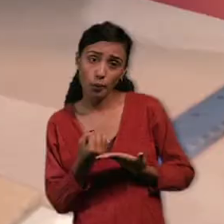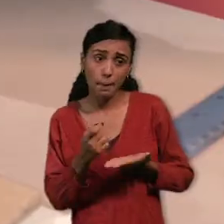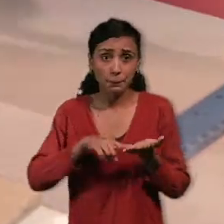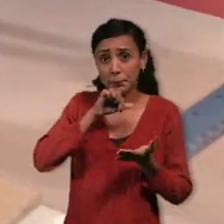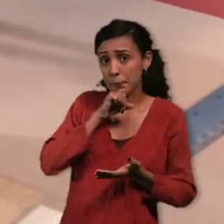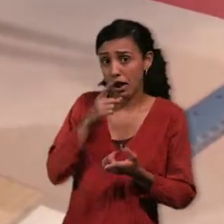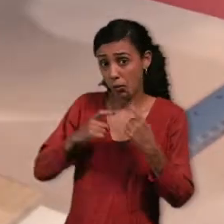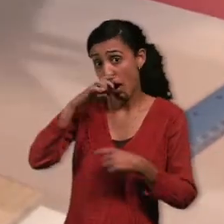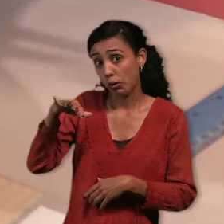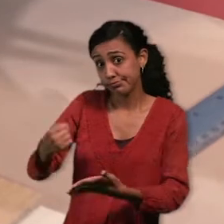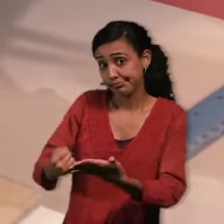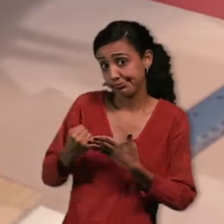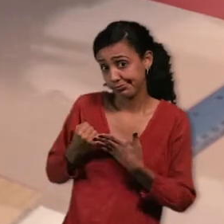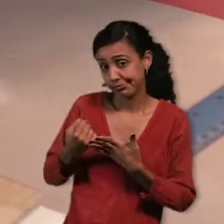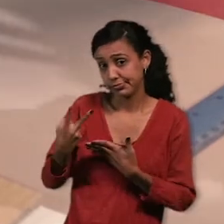un calador.